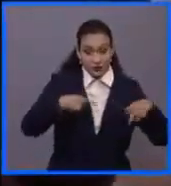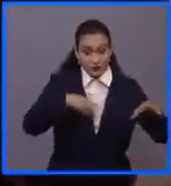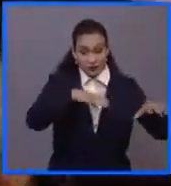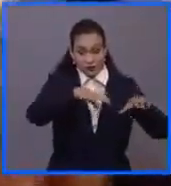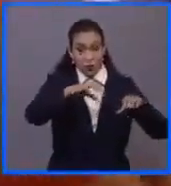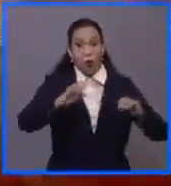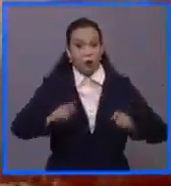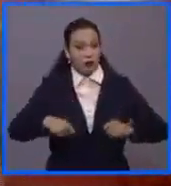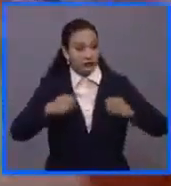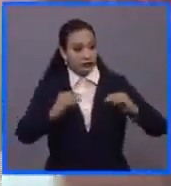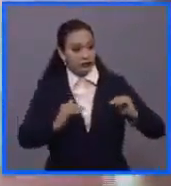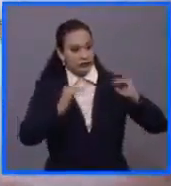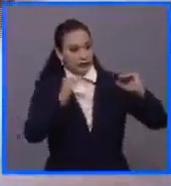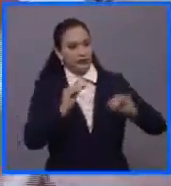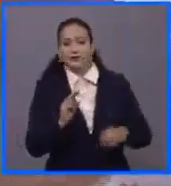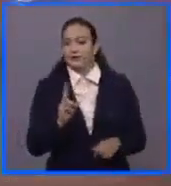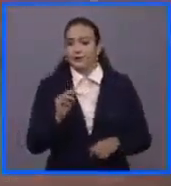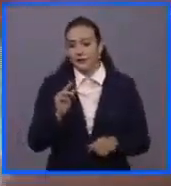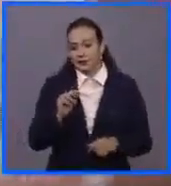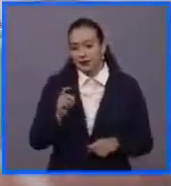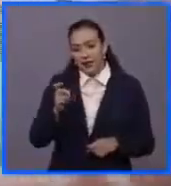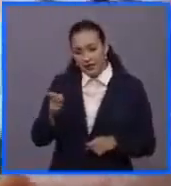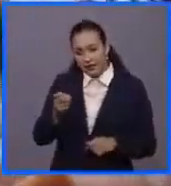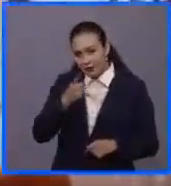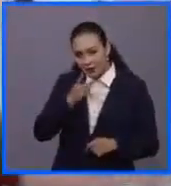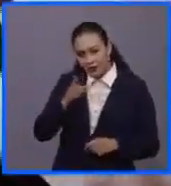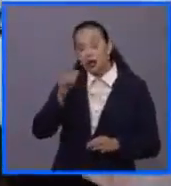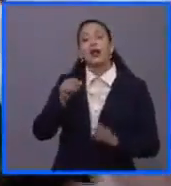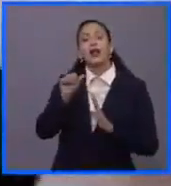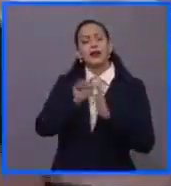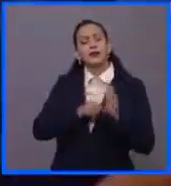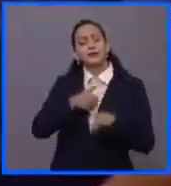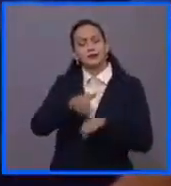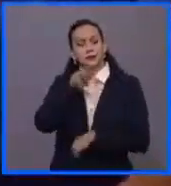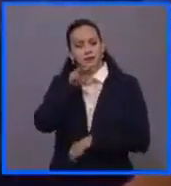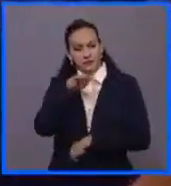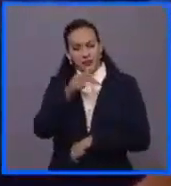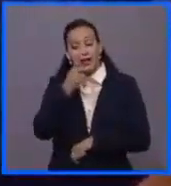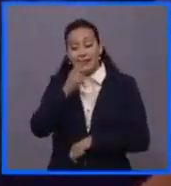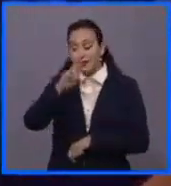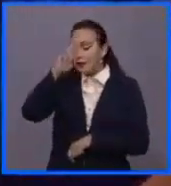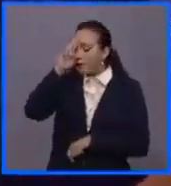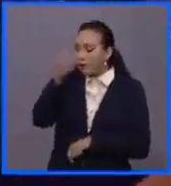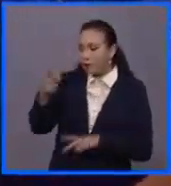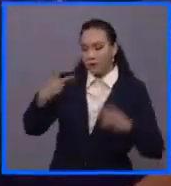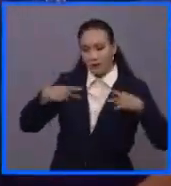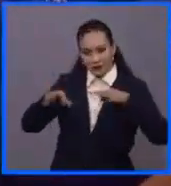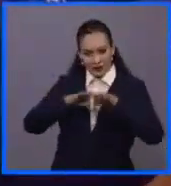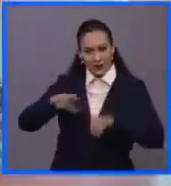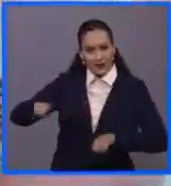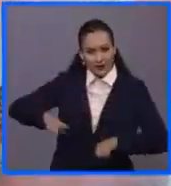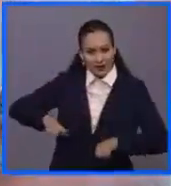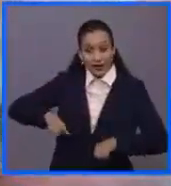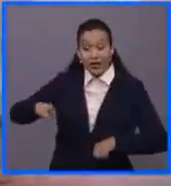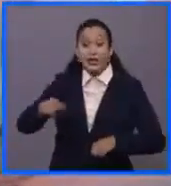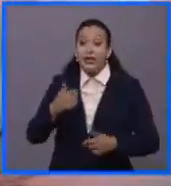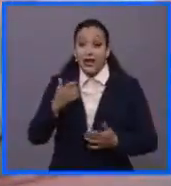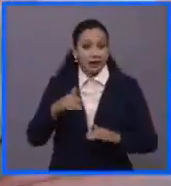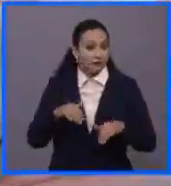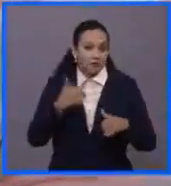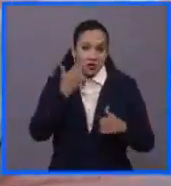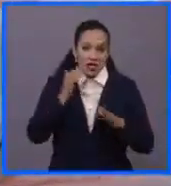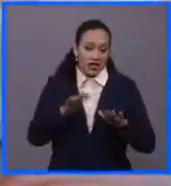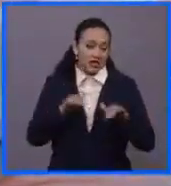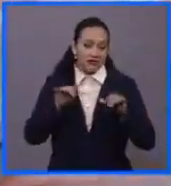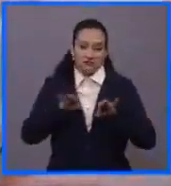superiores, lo que implicaba una distinción injustificada. El artículo 18, que prohibía a los servidores públicos que se separaran del cargo ocupar